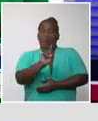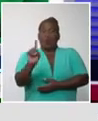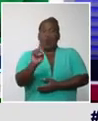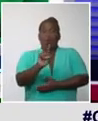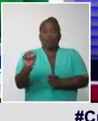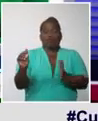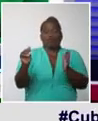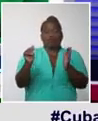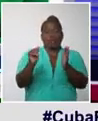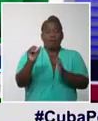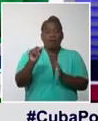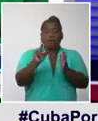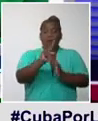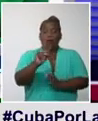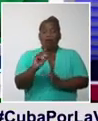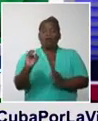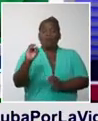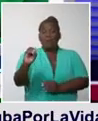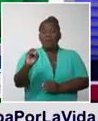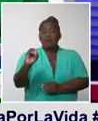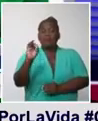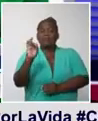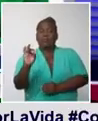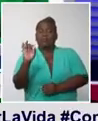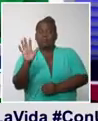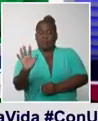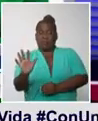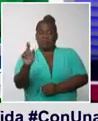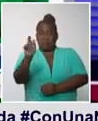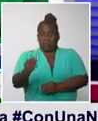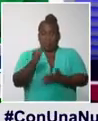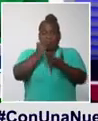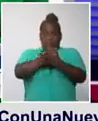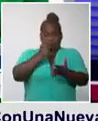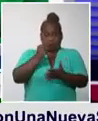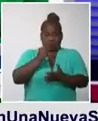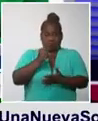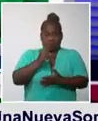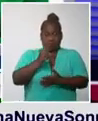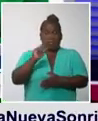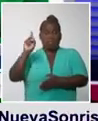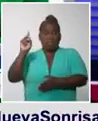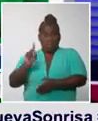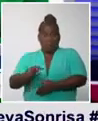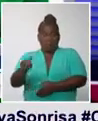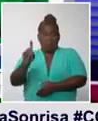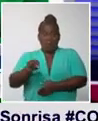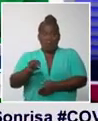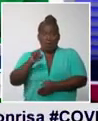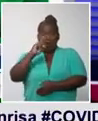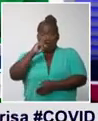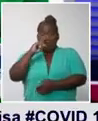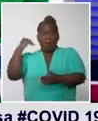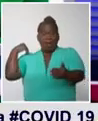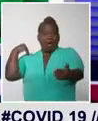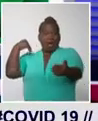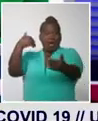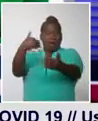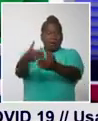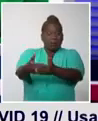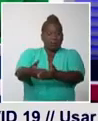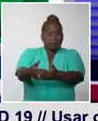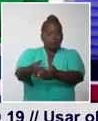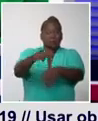11.075 de las personas diagnosticadas con la enfermedad del 1 de noviembre a la fecha, momento en que